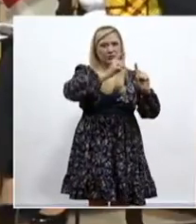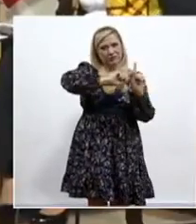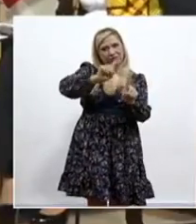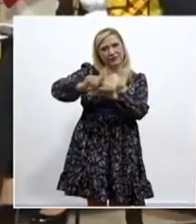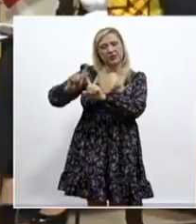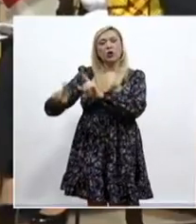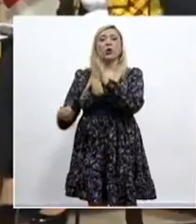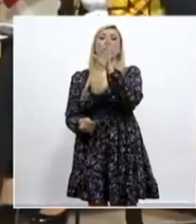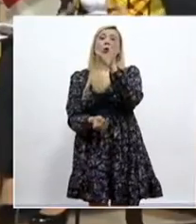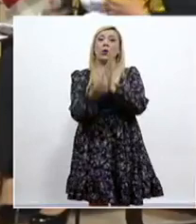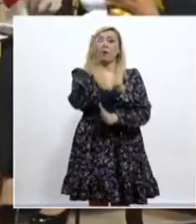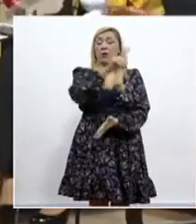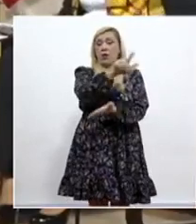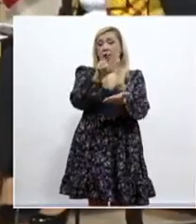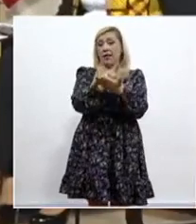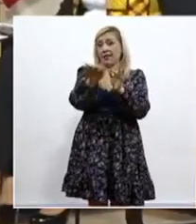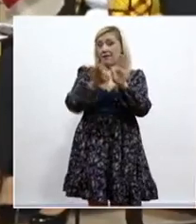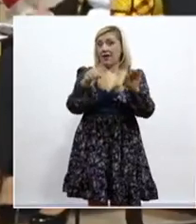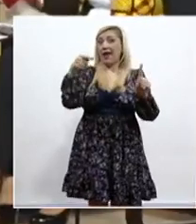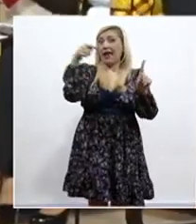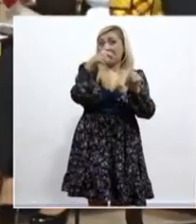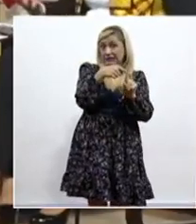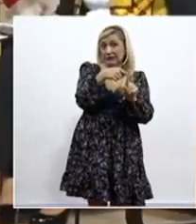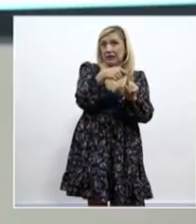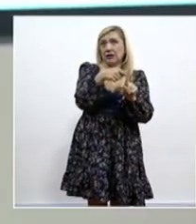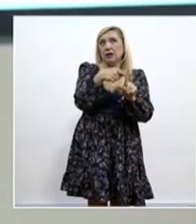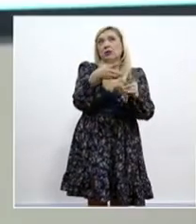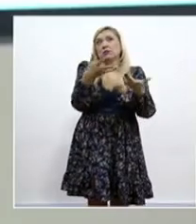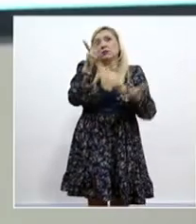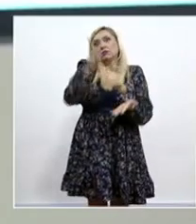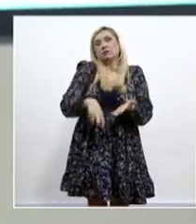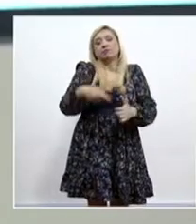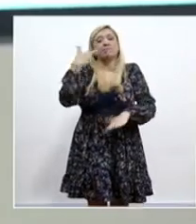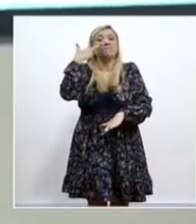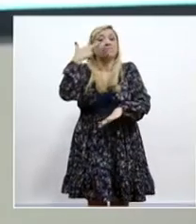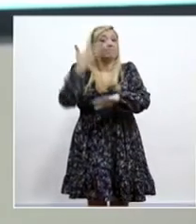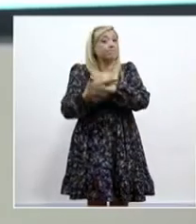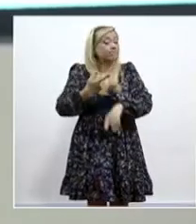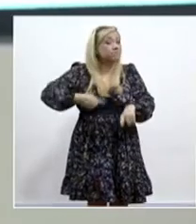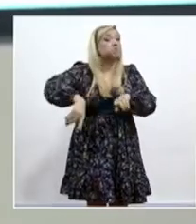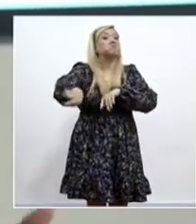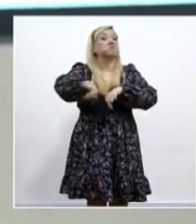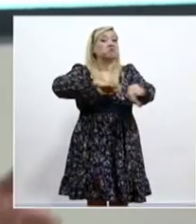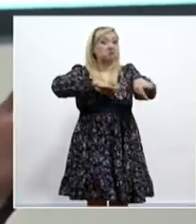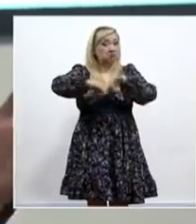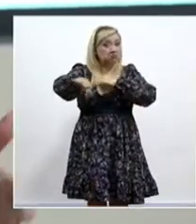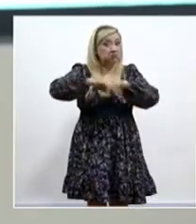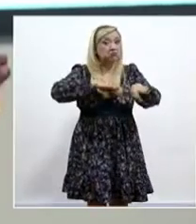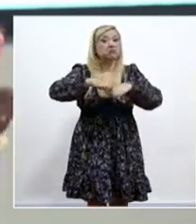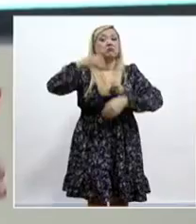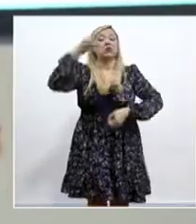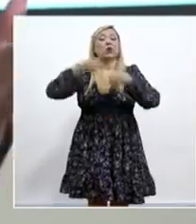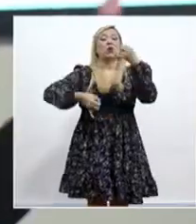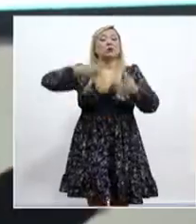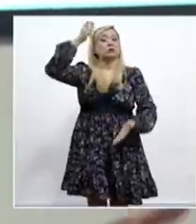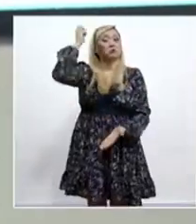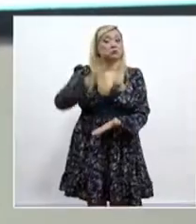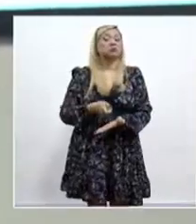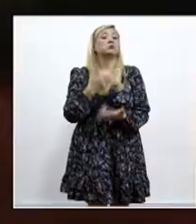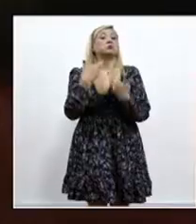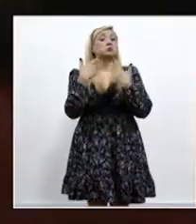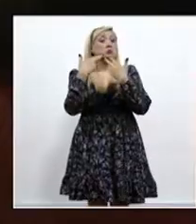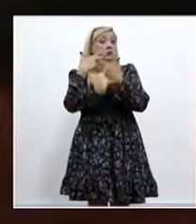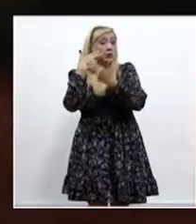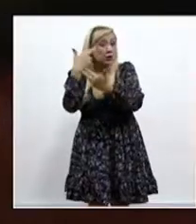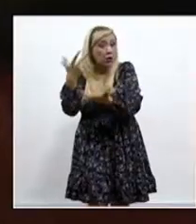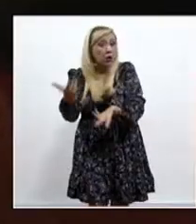de sueldo por el periodo de 90 días naturales. En los casos de alumbramiento podrán disfrutar del beneficio de la siguiente forma. La licencia